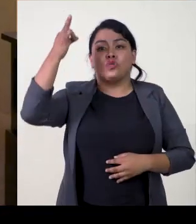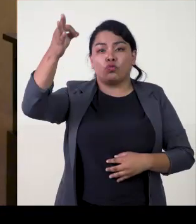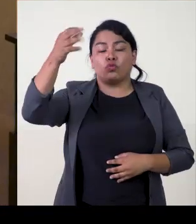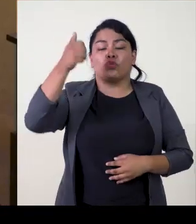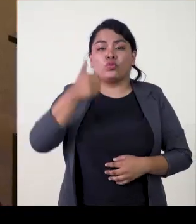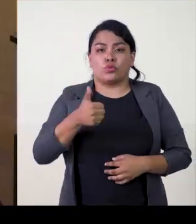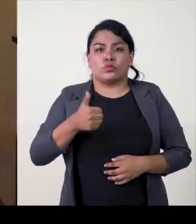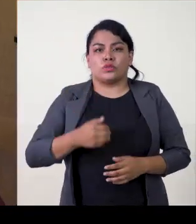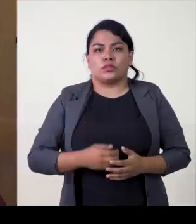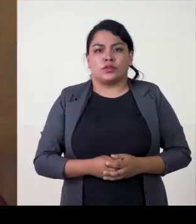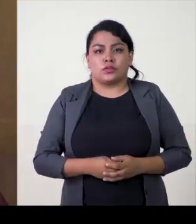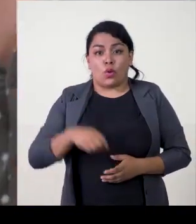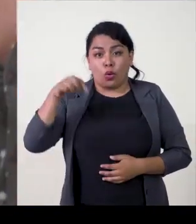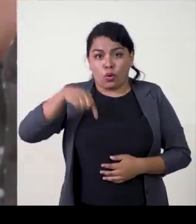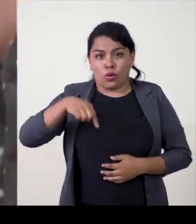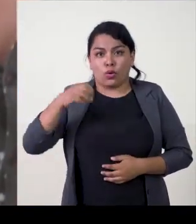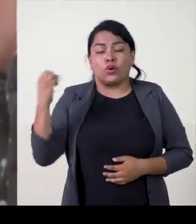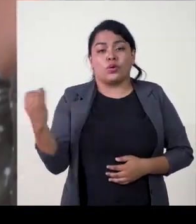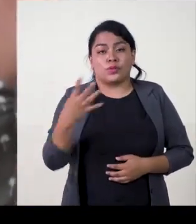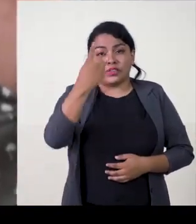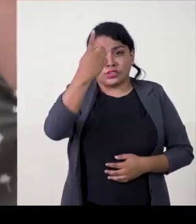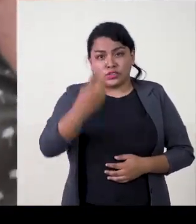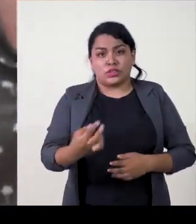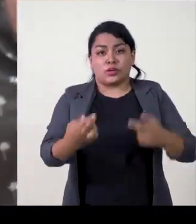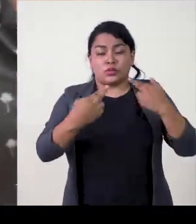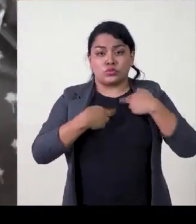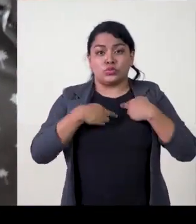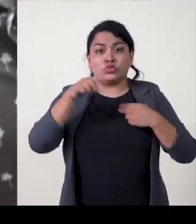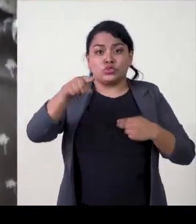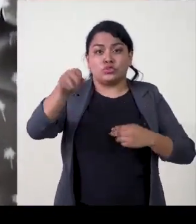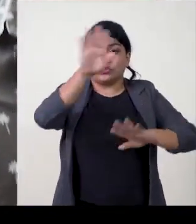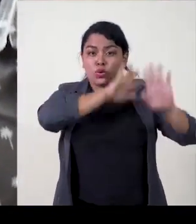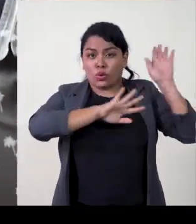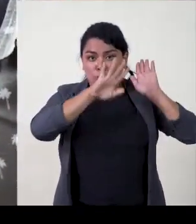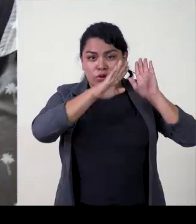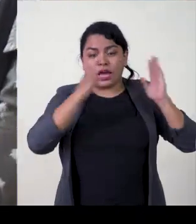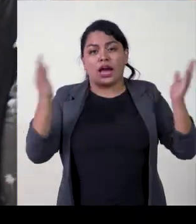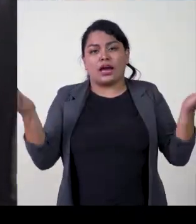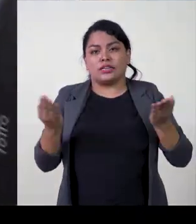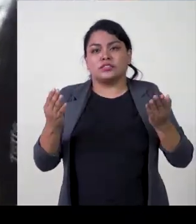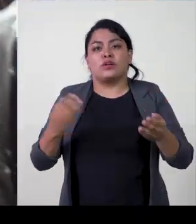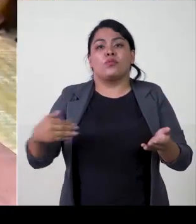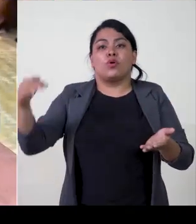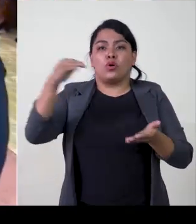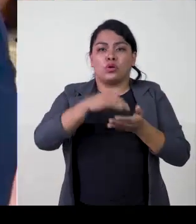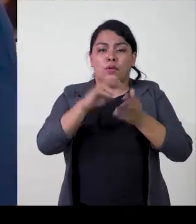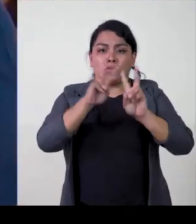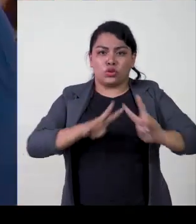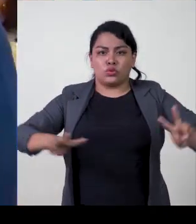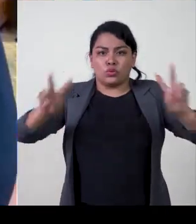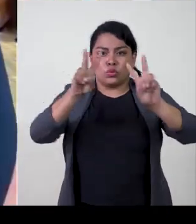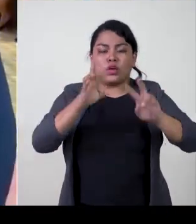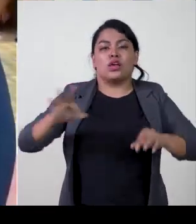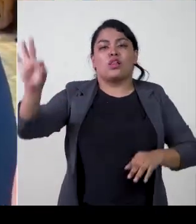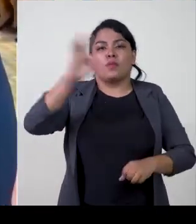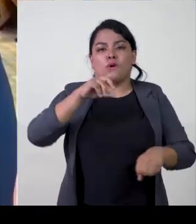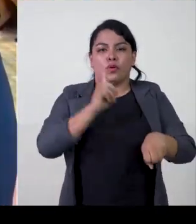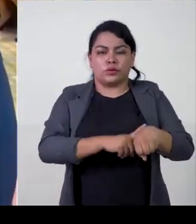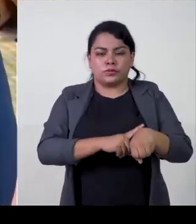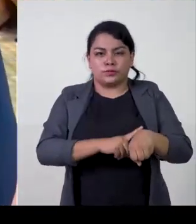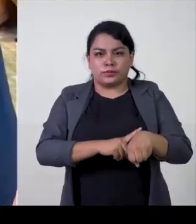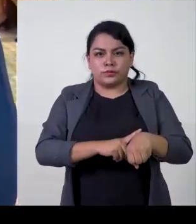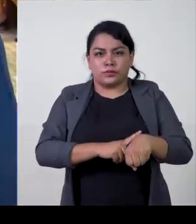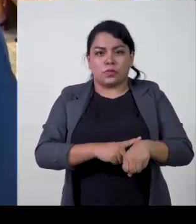un futuro prometedor en casa. Hoy, generaciones comprometidas con tu historia, hacemos resurgir tus virtudes y